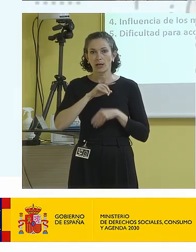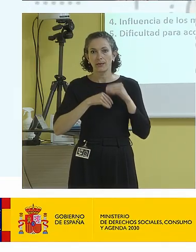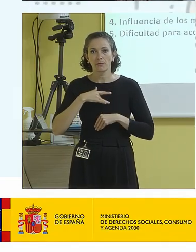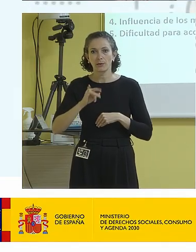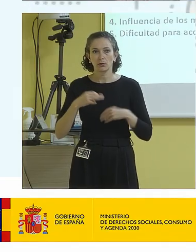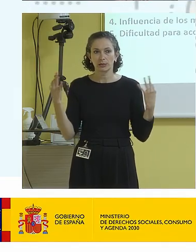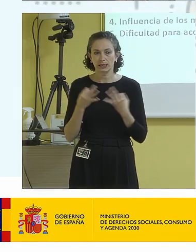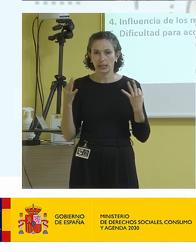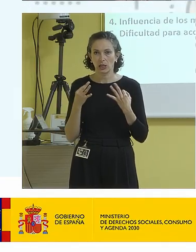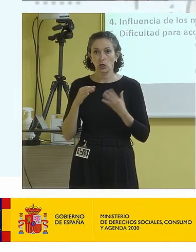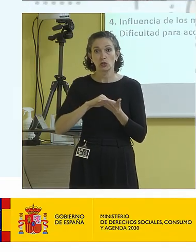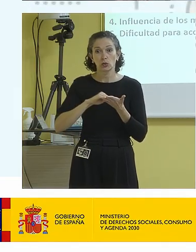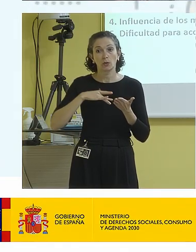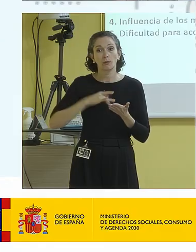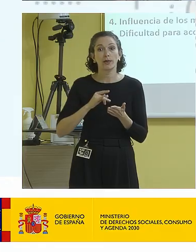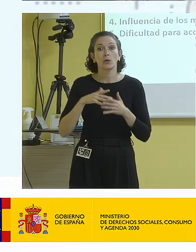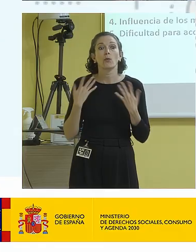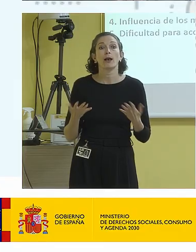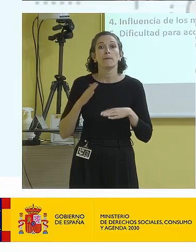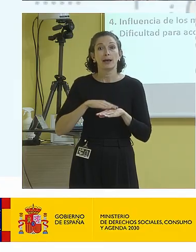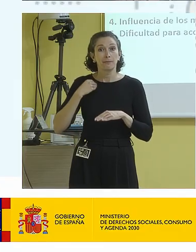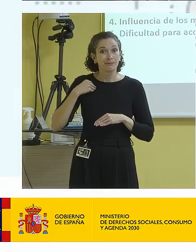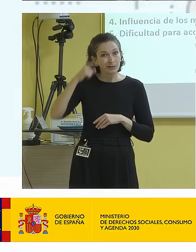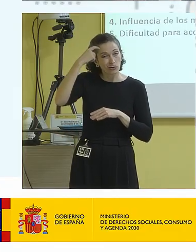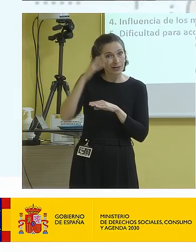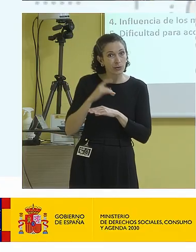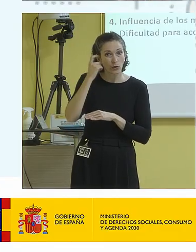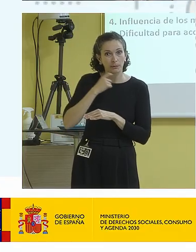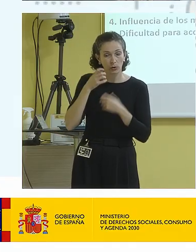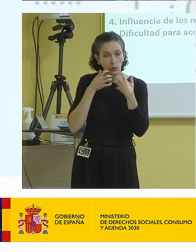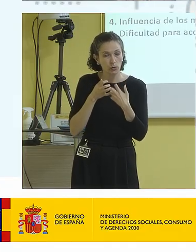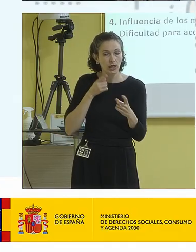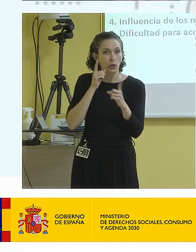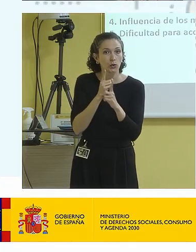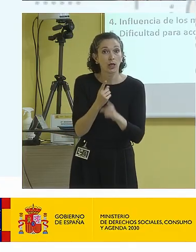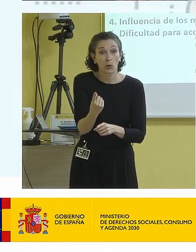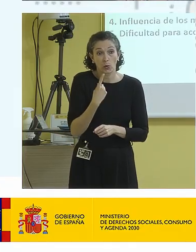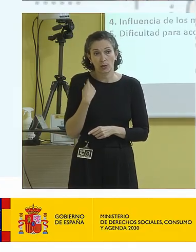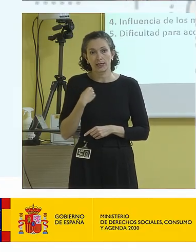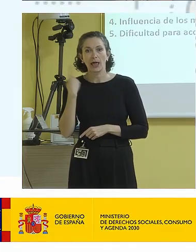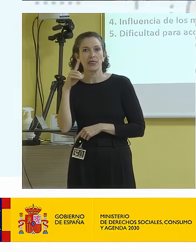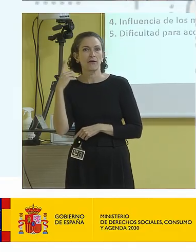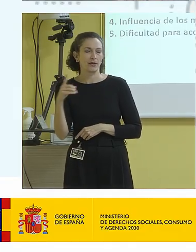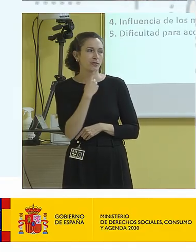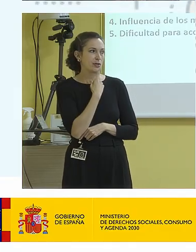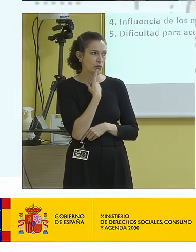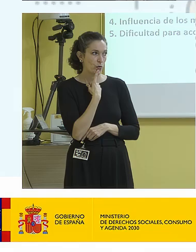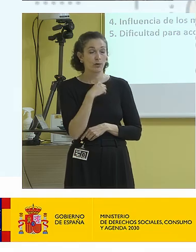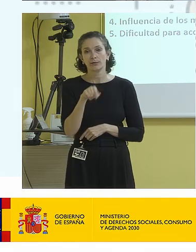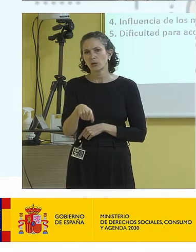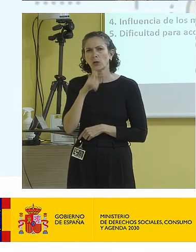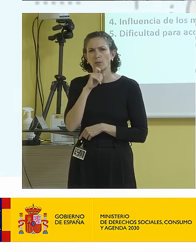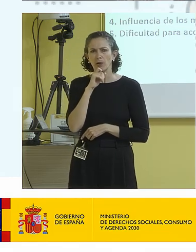qué soluciones puede haber para combatir estos neuromitos. Y además, una de ellas ya la ha dicho David, es muy complejo porque tú no puedes